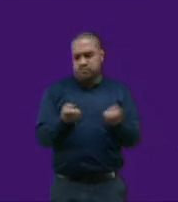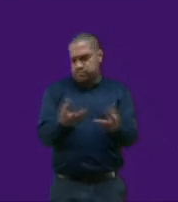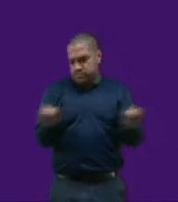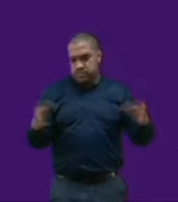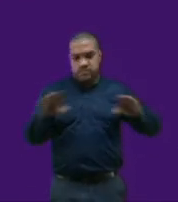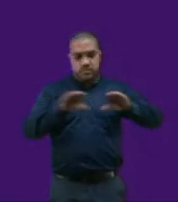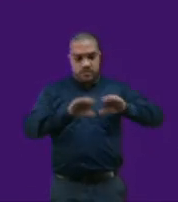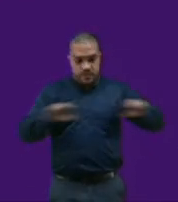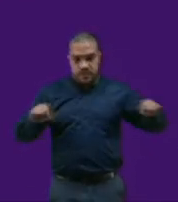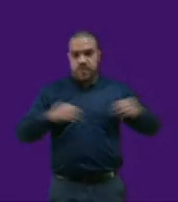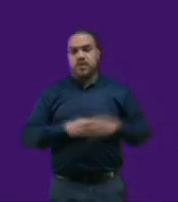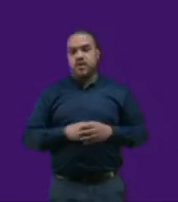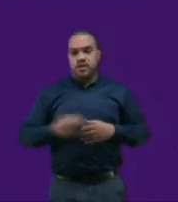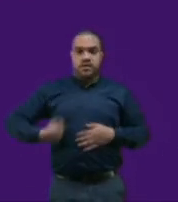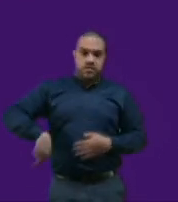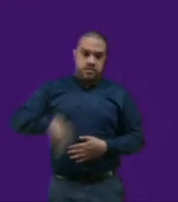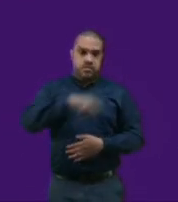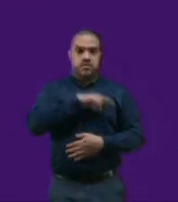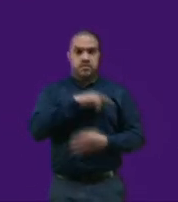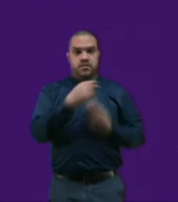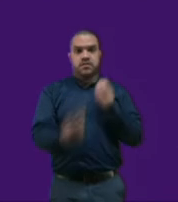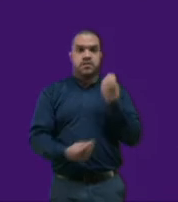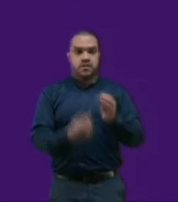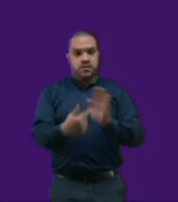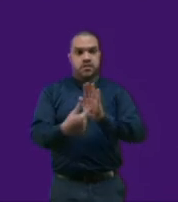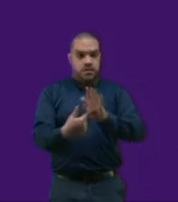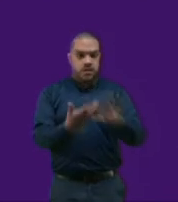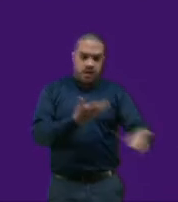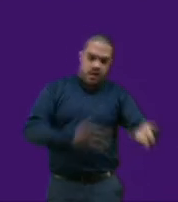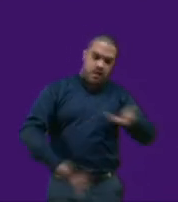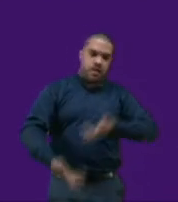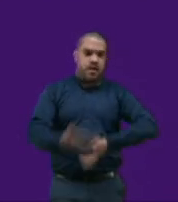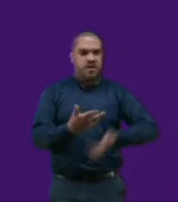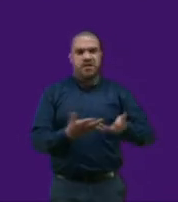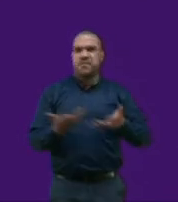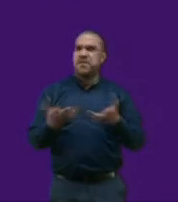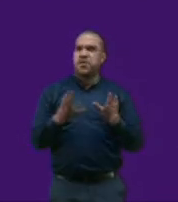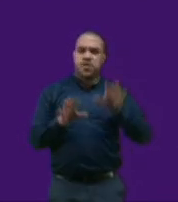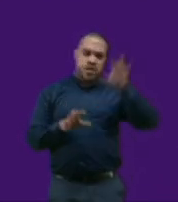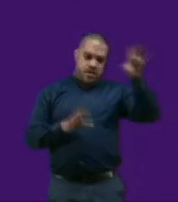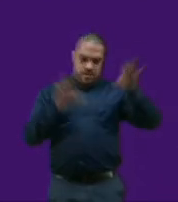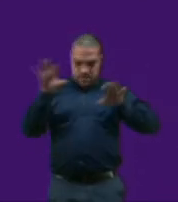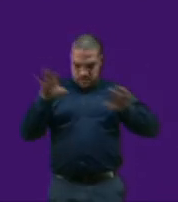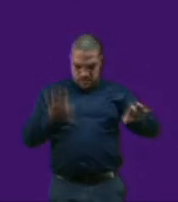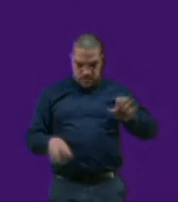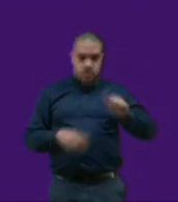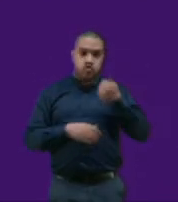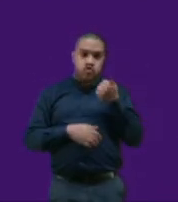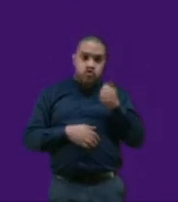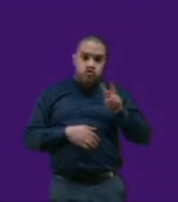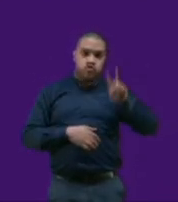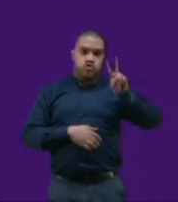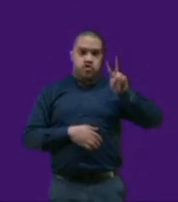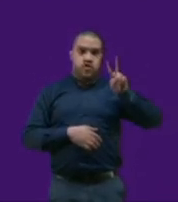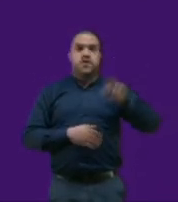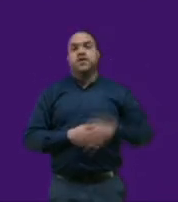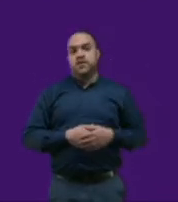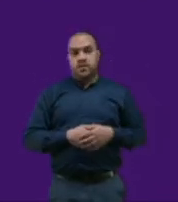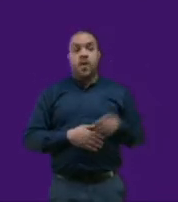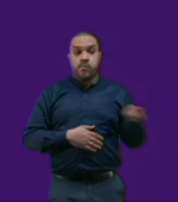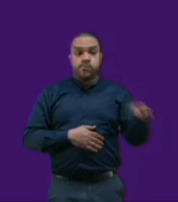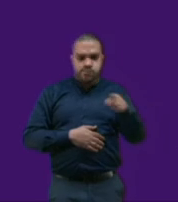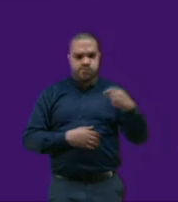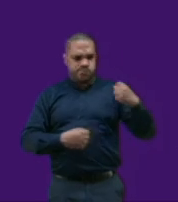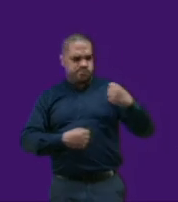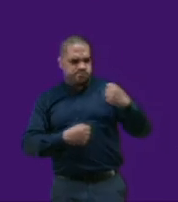integramos, interactuamos con ellas. Ya estamos como en 12 países trabajando esta tecnología. Y vimos que